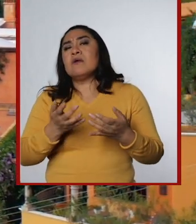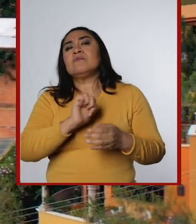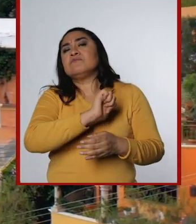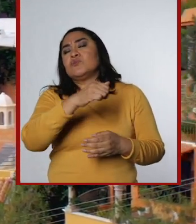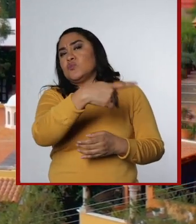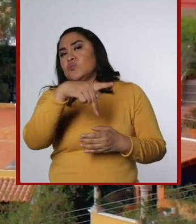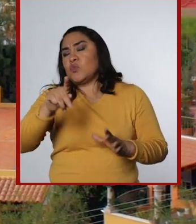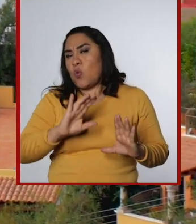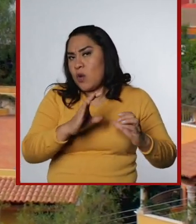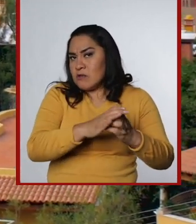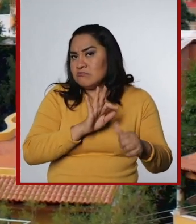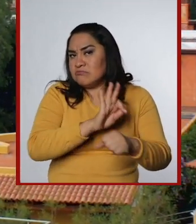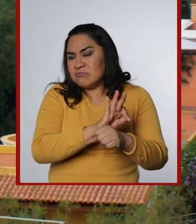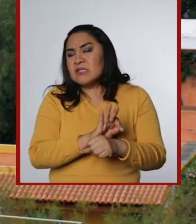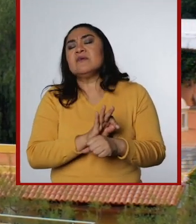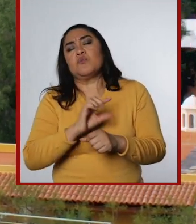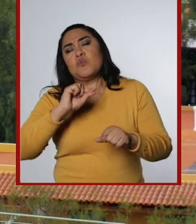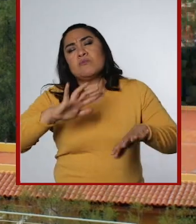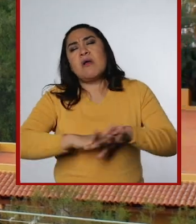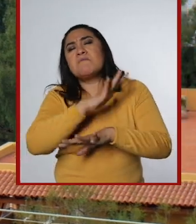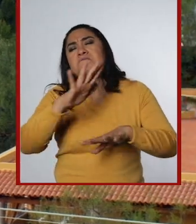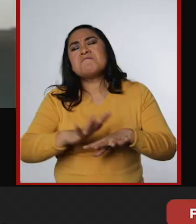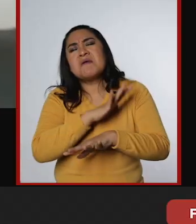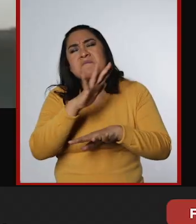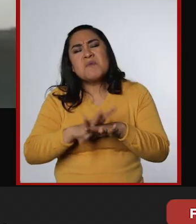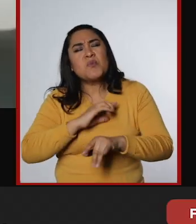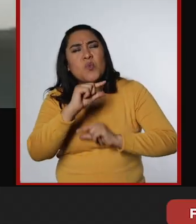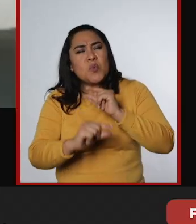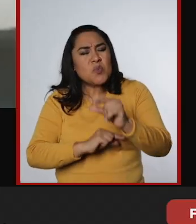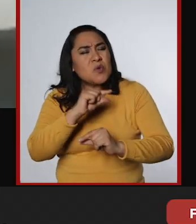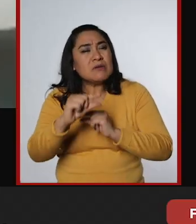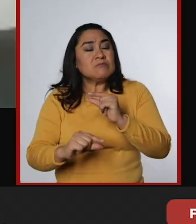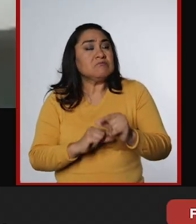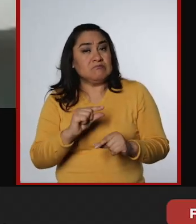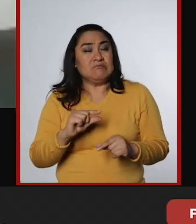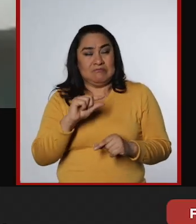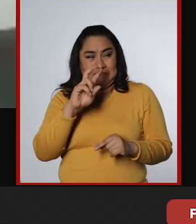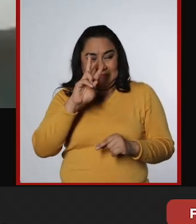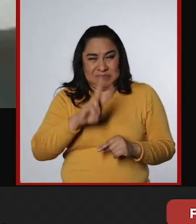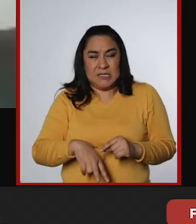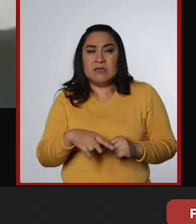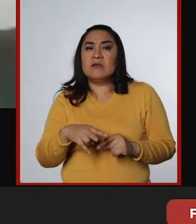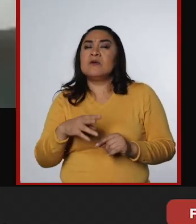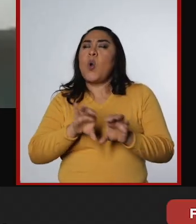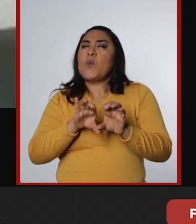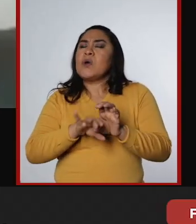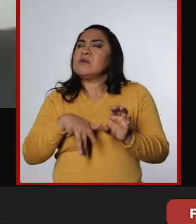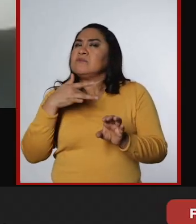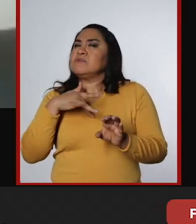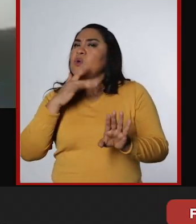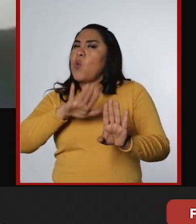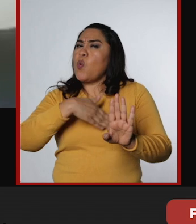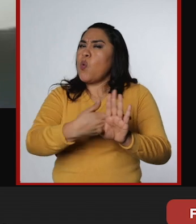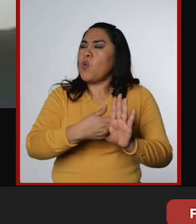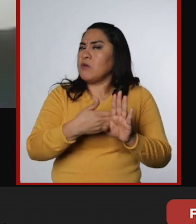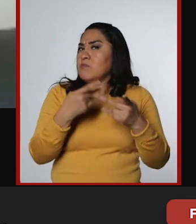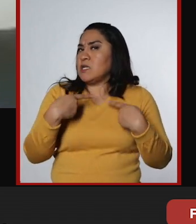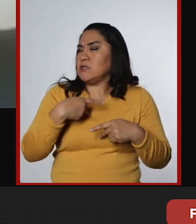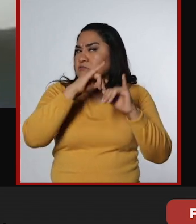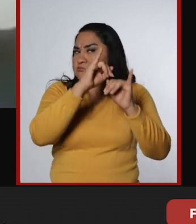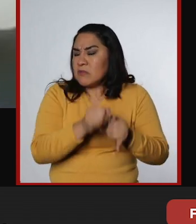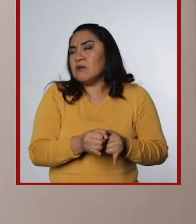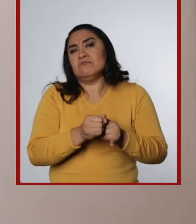se han ido cambiando desde abajo, pues esas cosas que laceran mucho la dignidad humana, que tiene que ver mucho